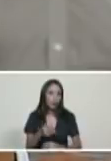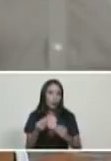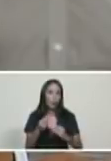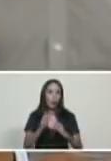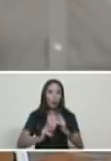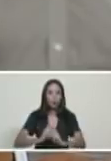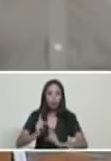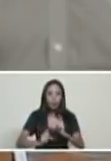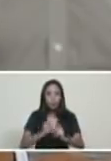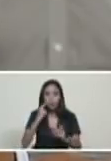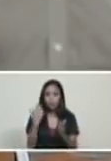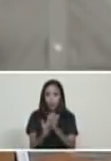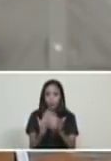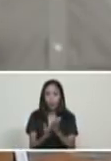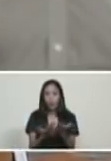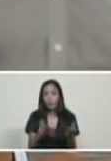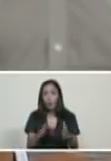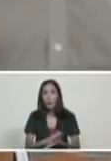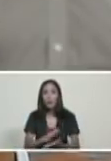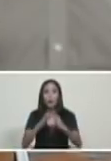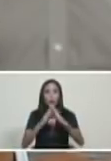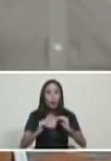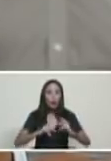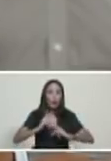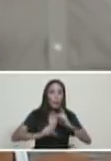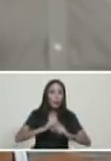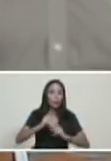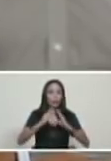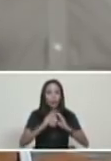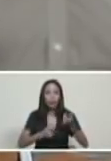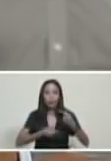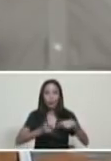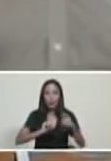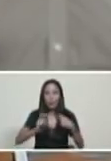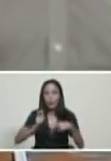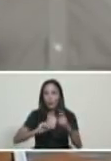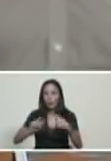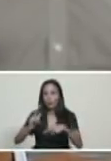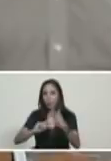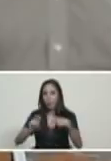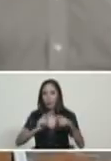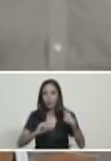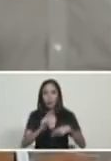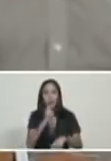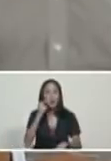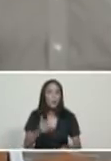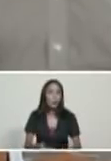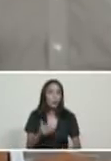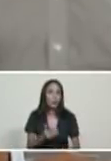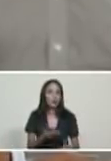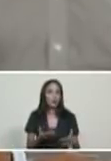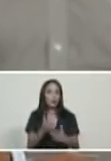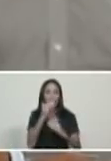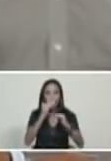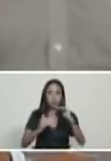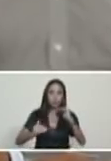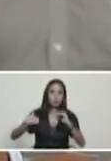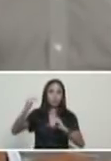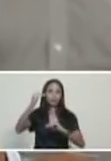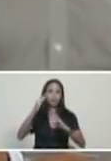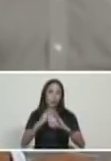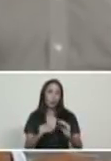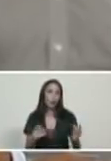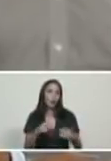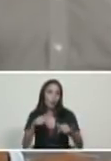llevamos muestras de casi todos los productos que hoy exportamos, sin embargo los volúmenes que ellos necesitan son muy superiores a lo que hoy